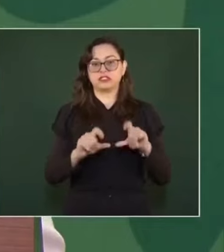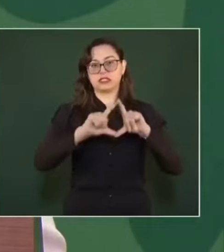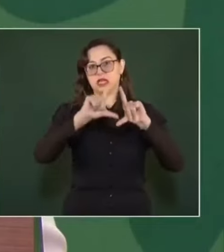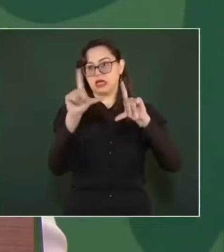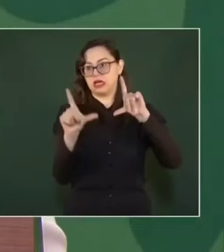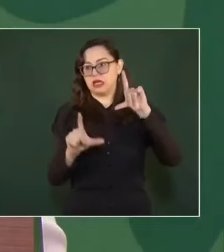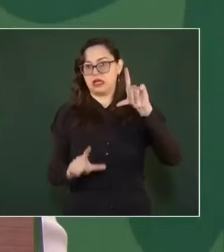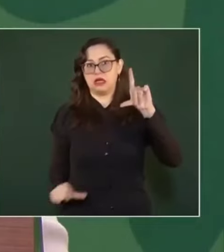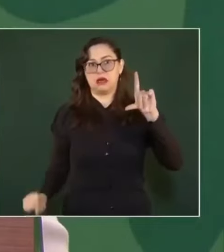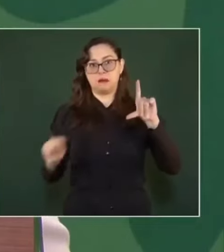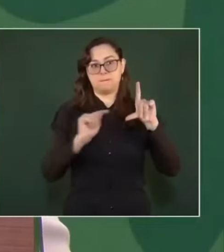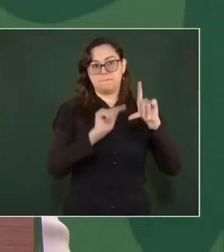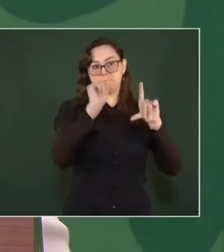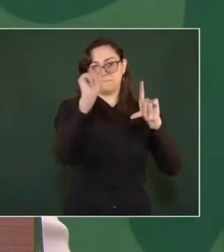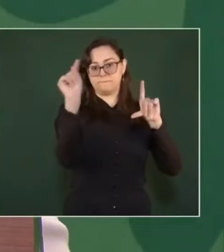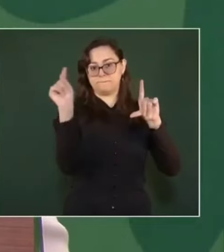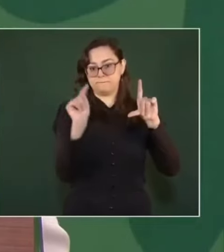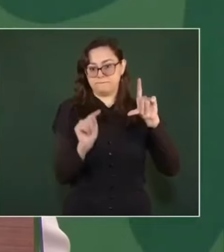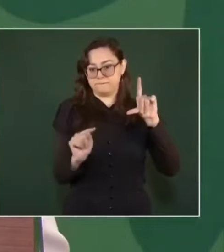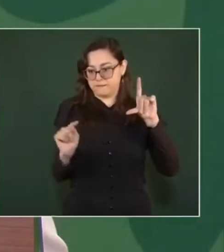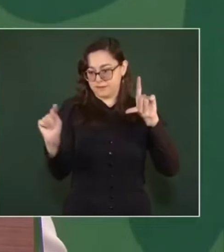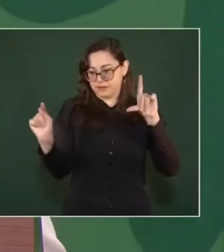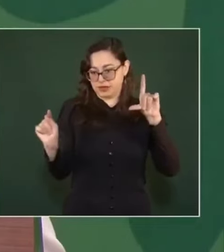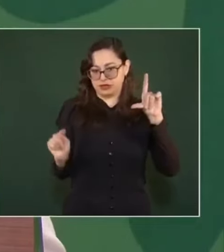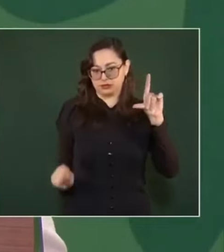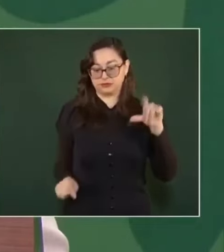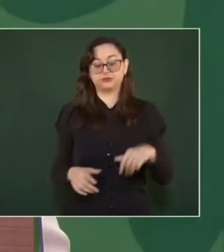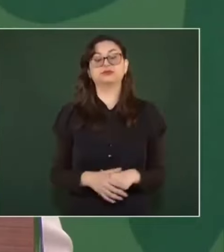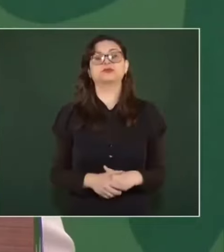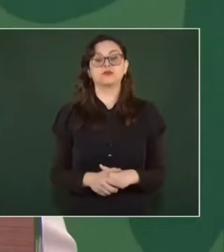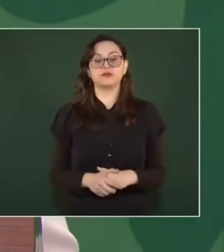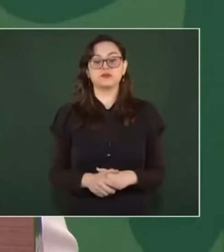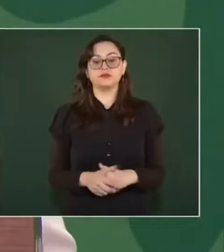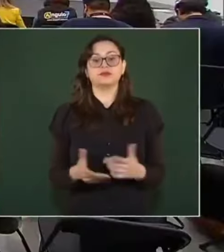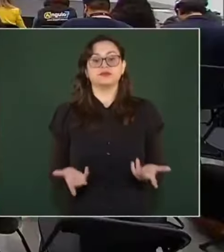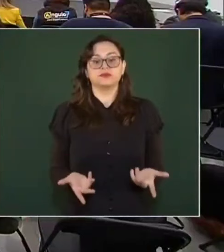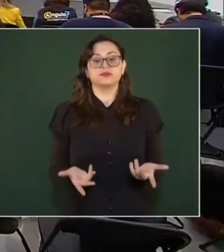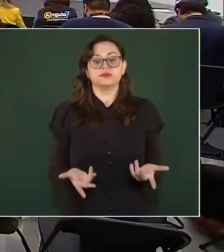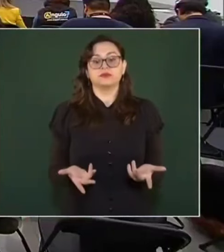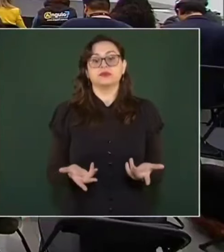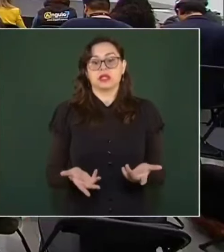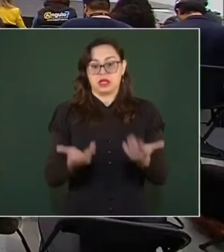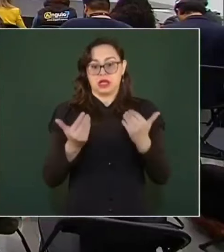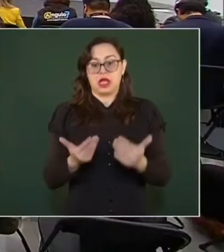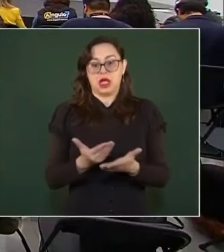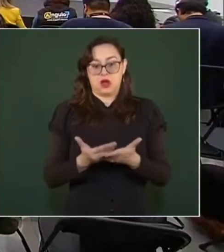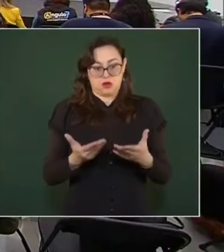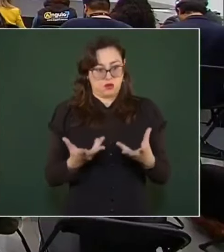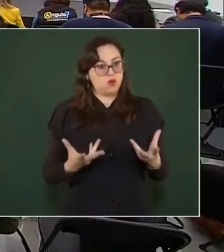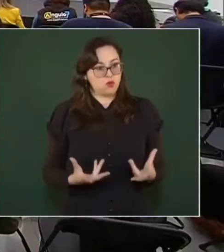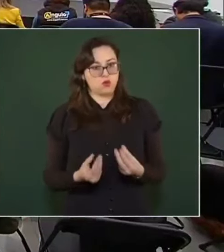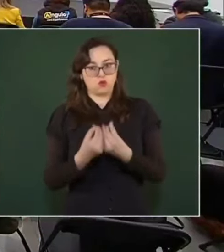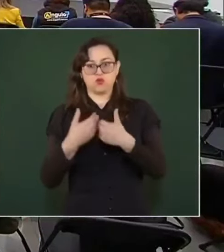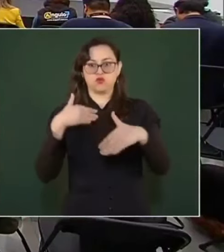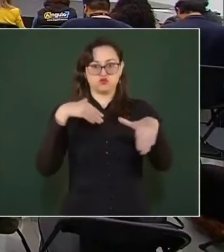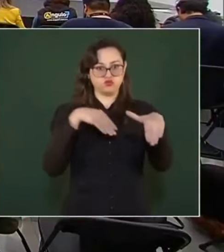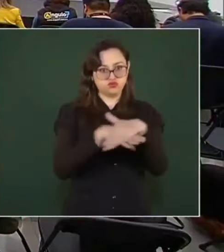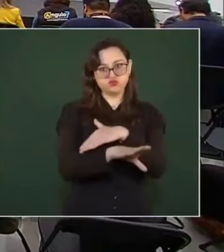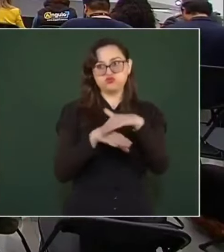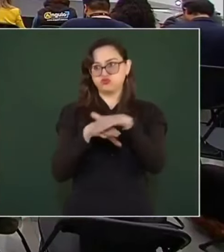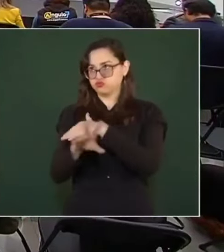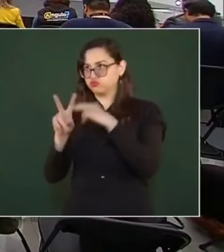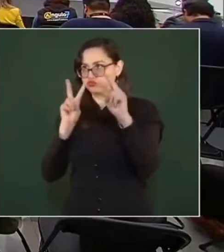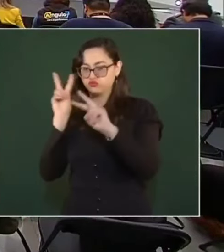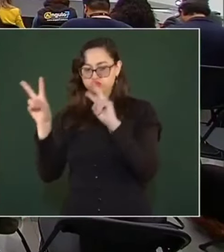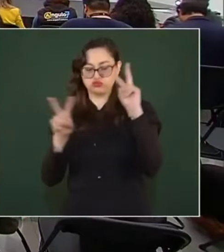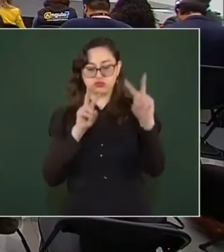Federal. En la sala de operaciones que van a ver a continuación, se colocaron pantallas